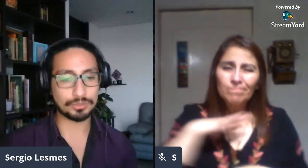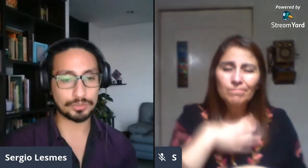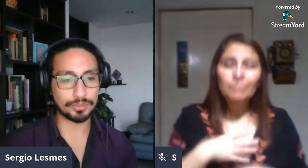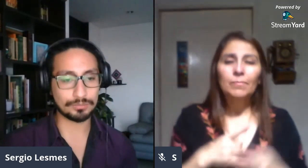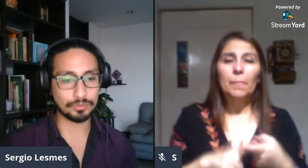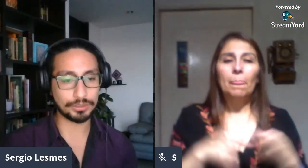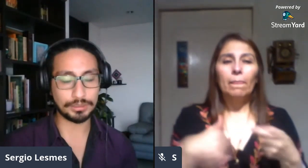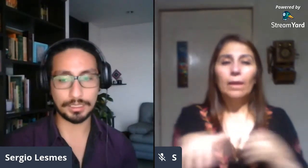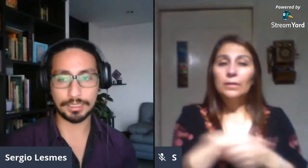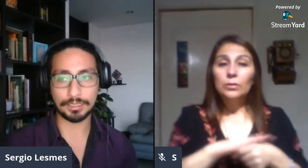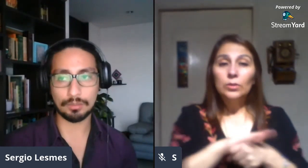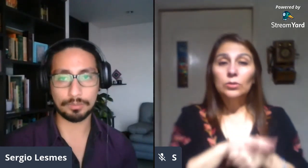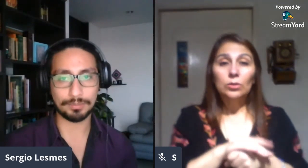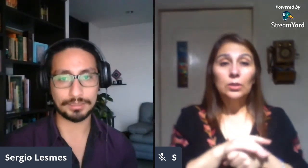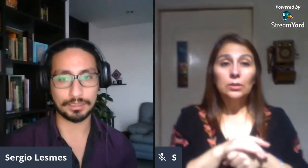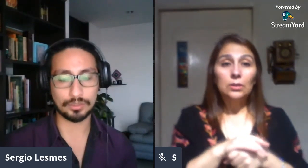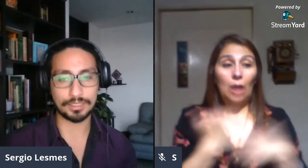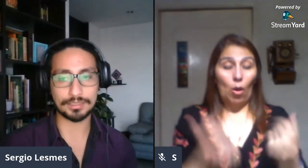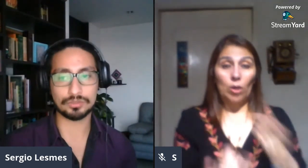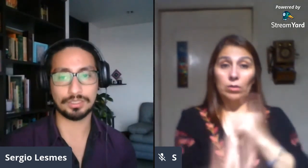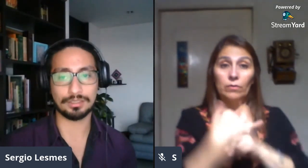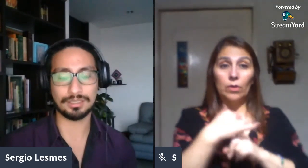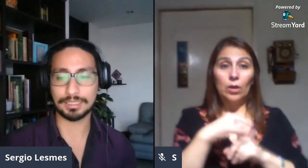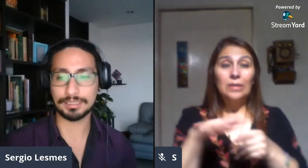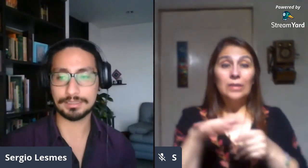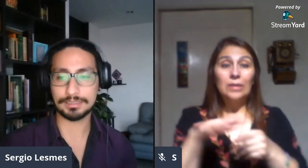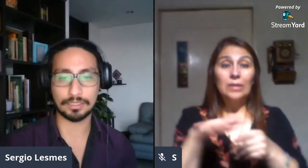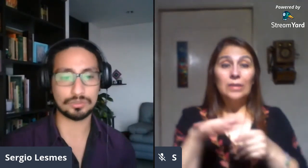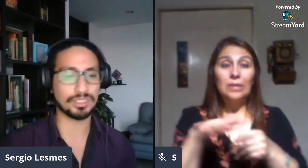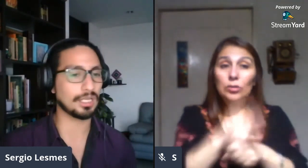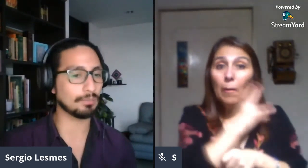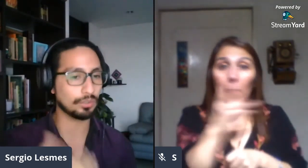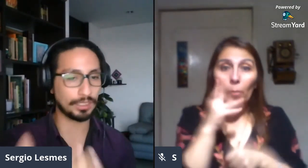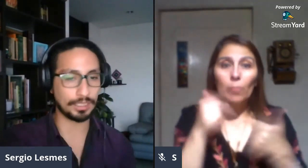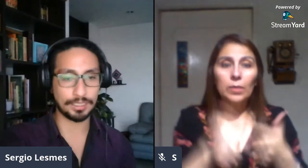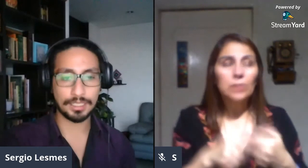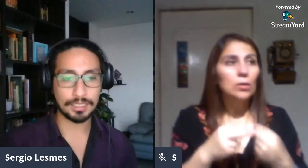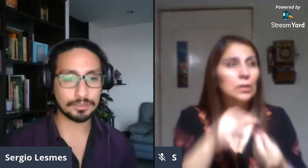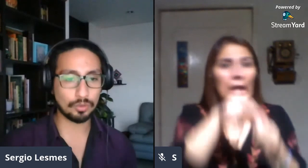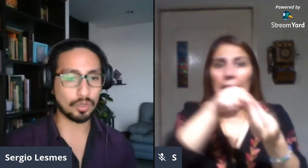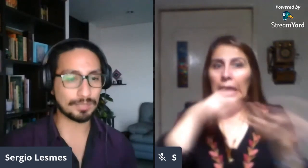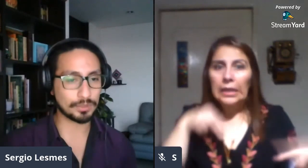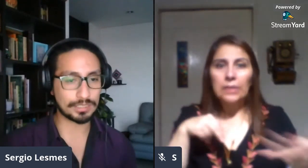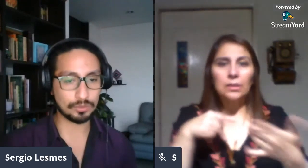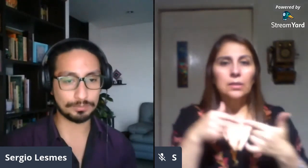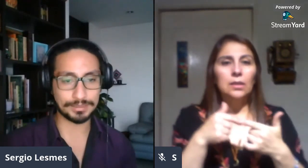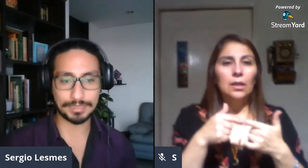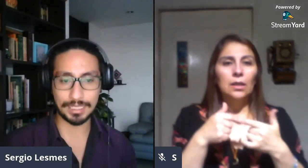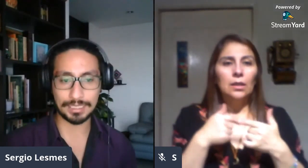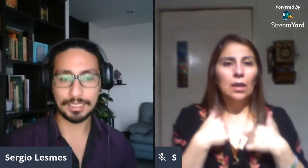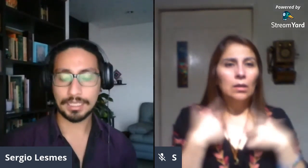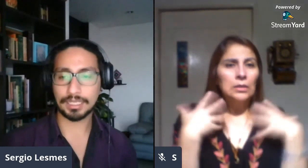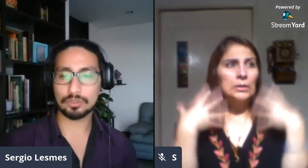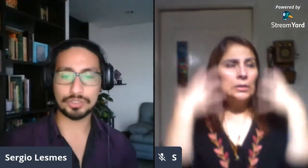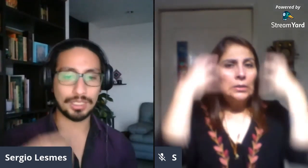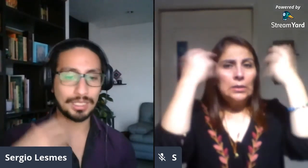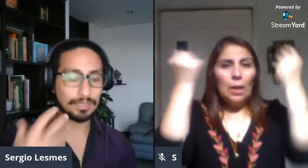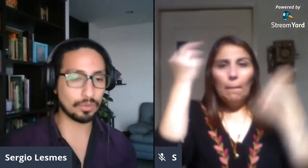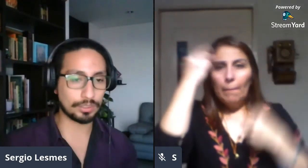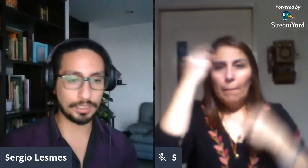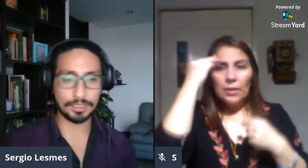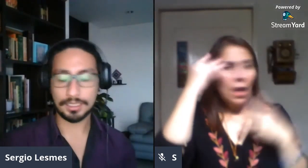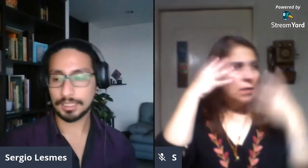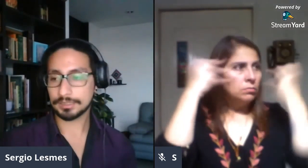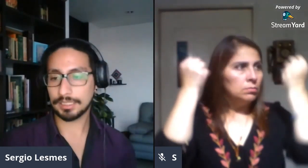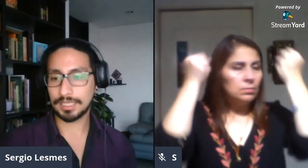que nos tienen viviendo situaciones muy comprometedoras, que nos tienen en crisis, que nos tienen al borde de un colapso de salud mental, que nos tienen